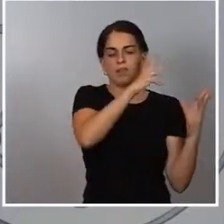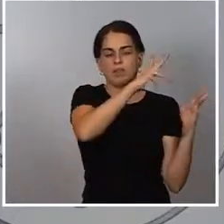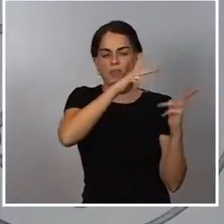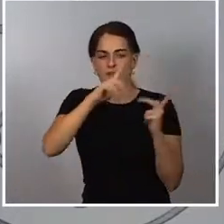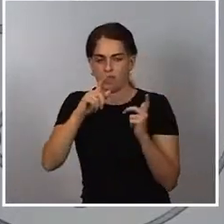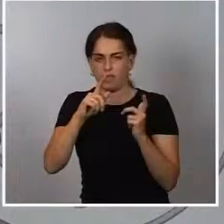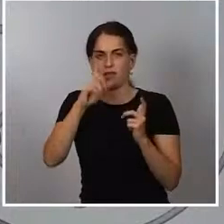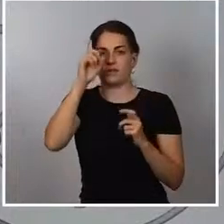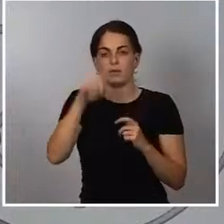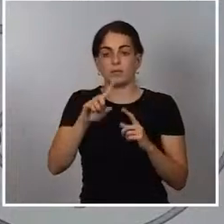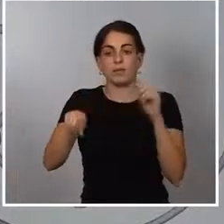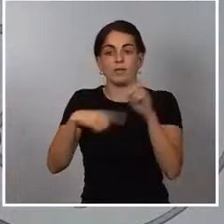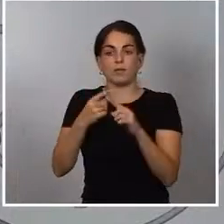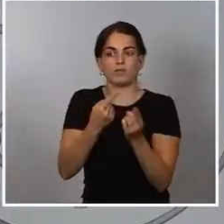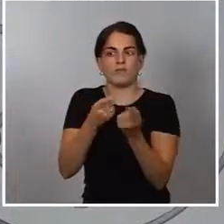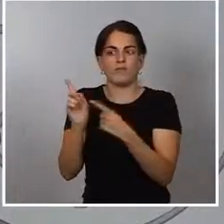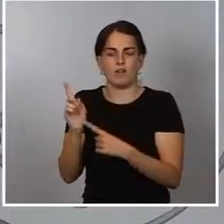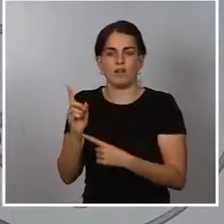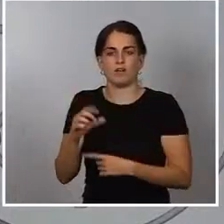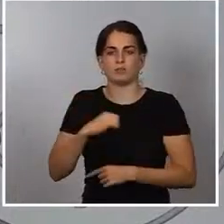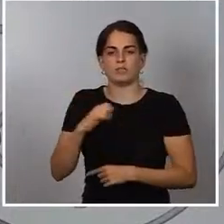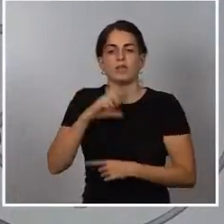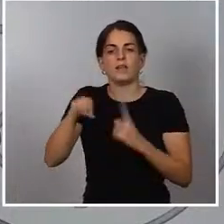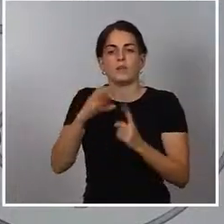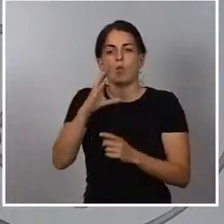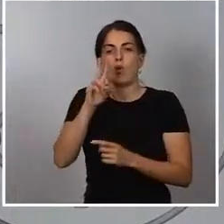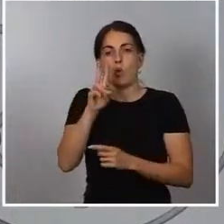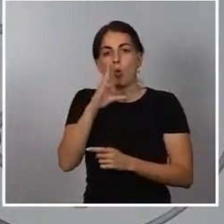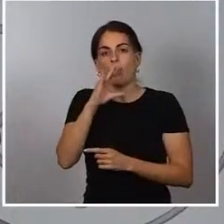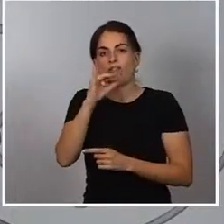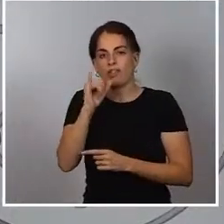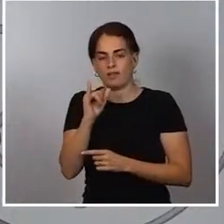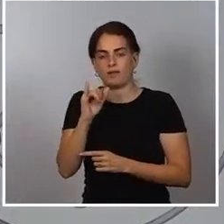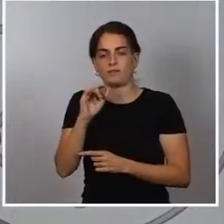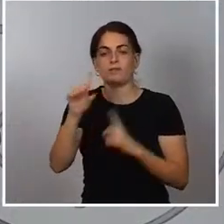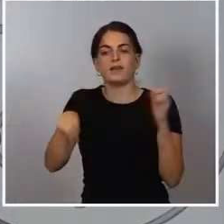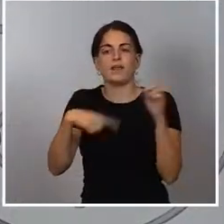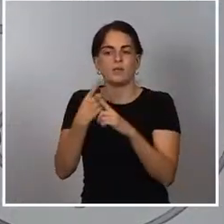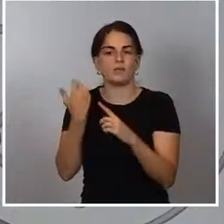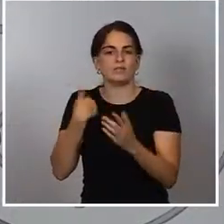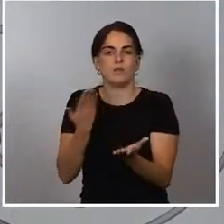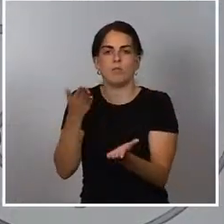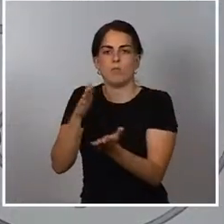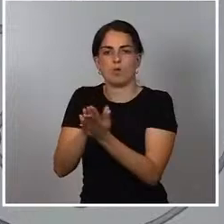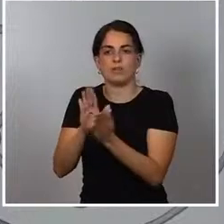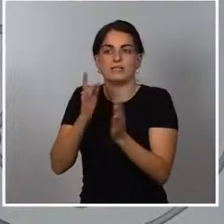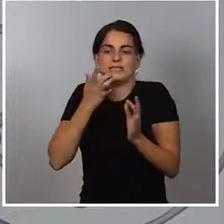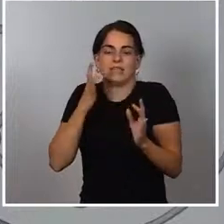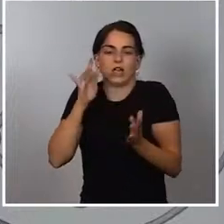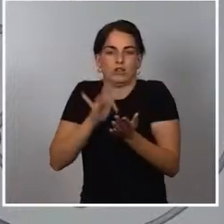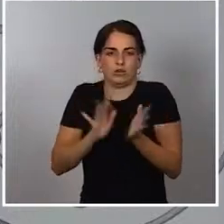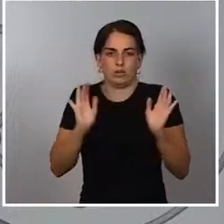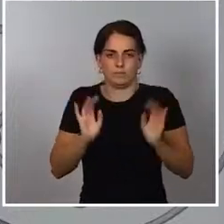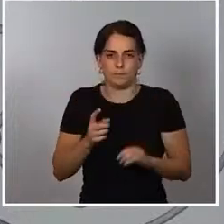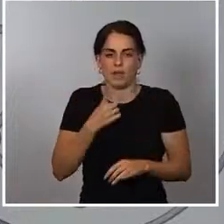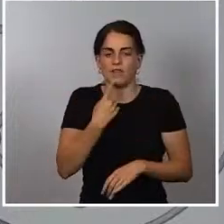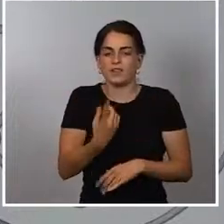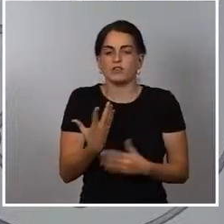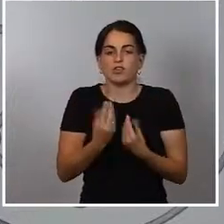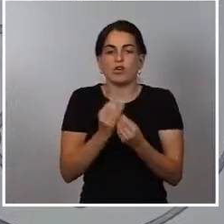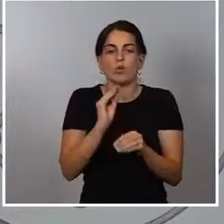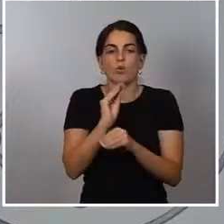hospitalización y luego los y la sucia y después fallecimientos en su caso de sitio con prudencia pero sí que es importante